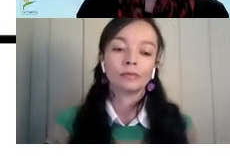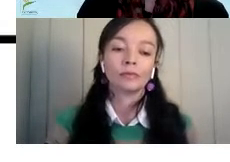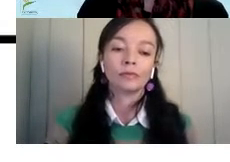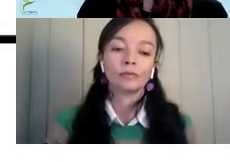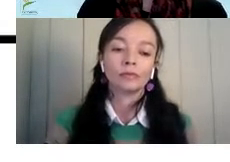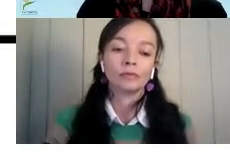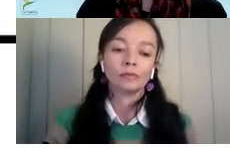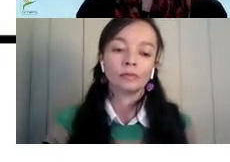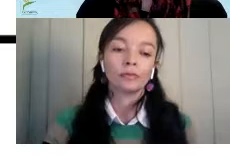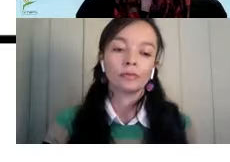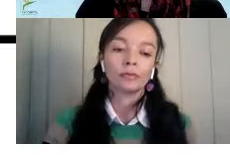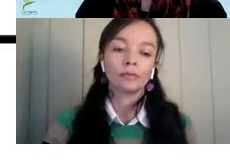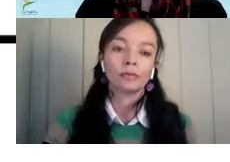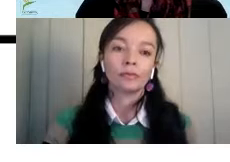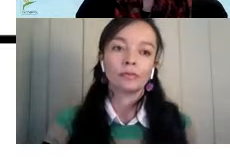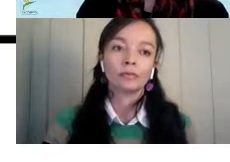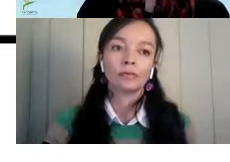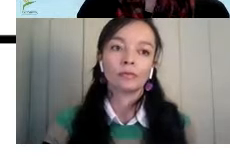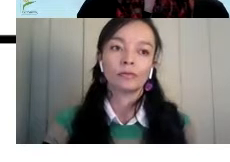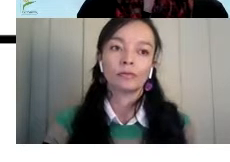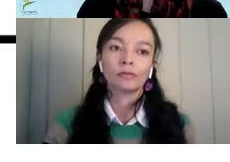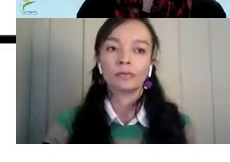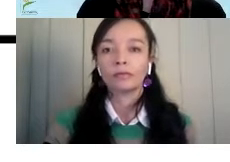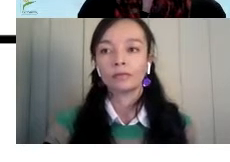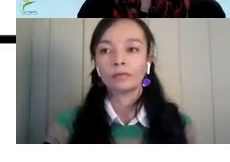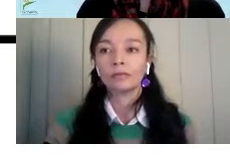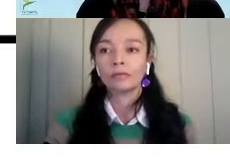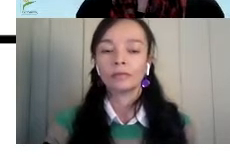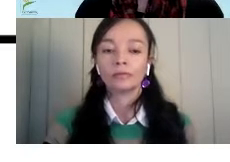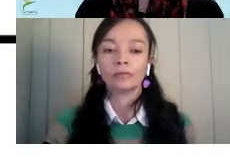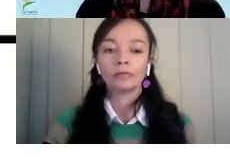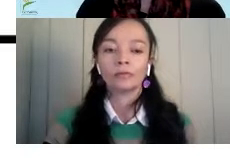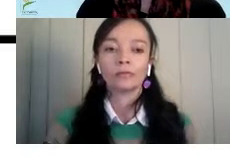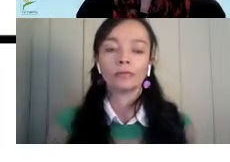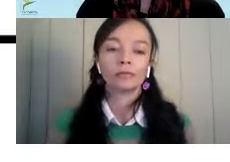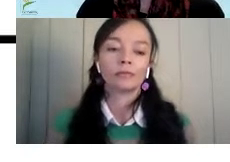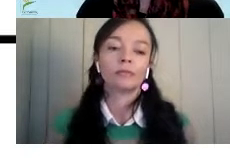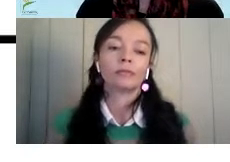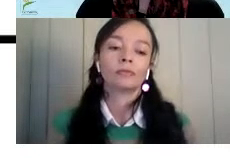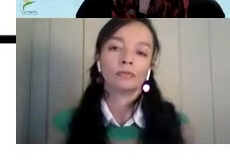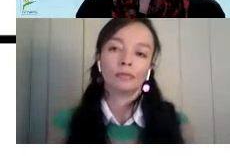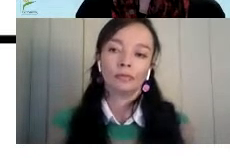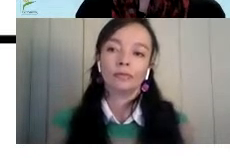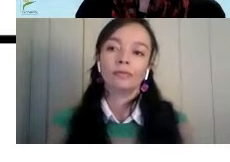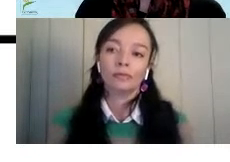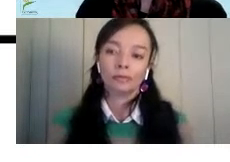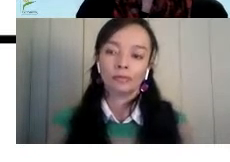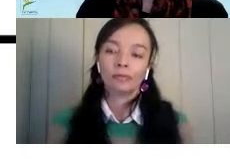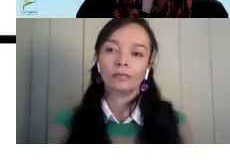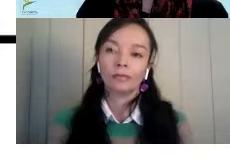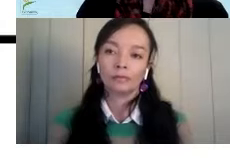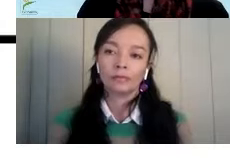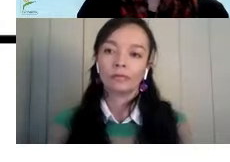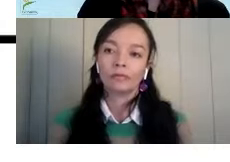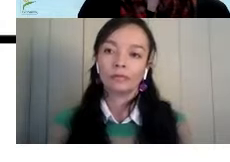es de utilizar más ritmo y cambiar el tono de voz cuando estamos leyendo a los